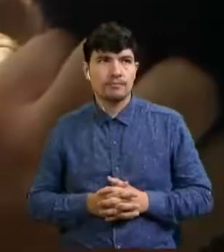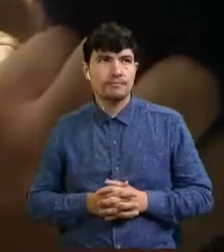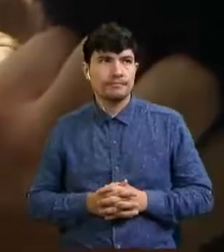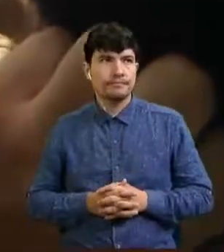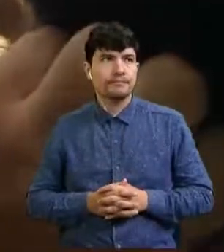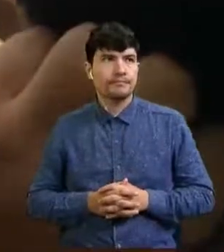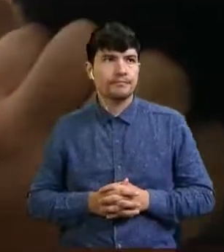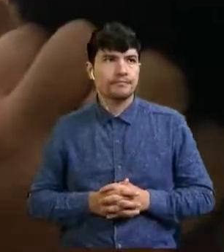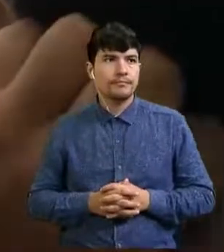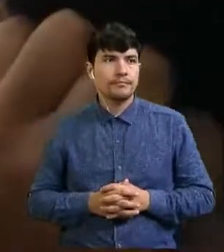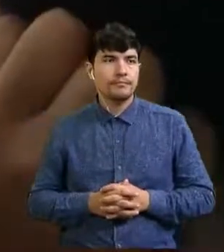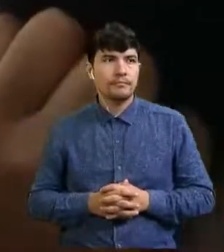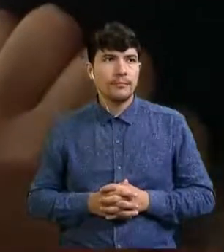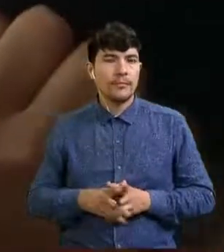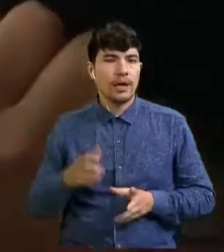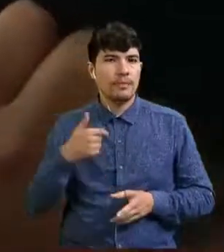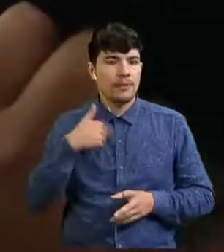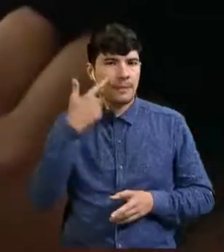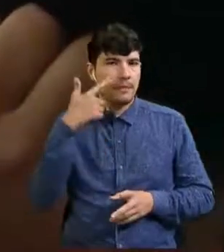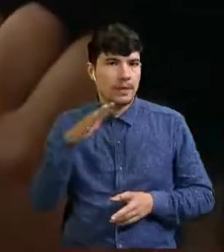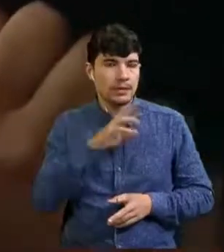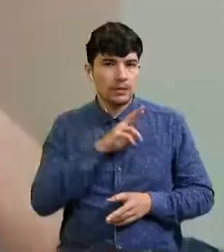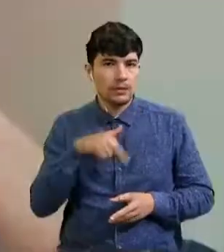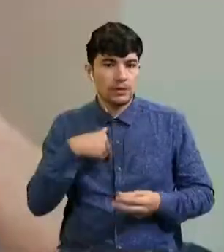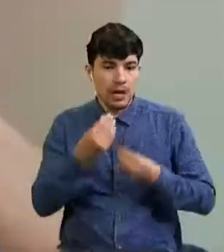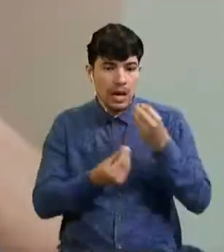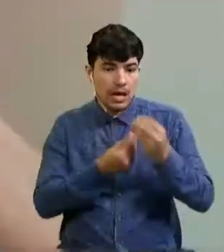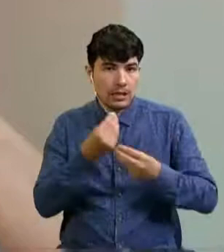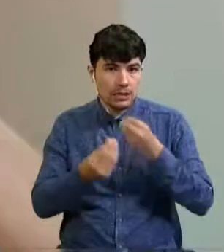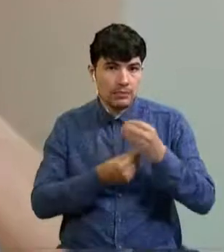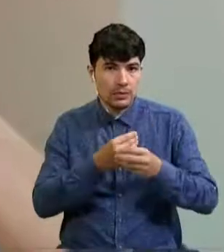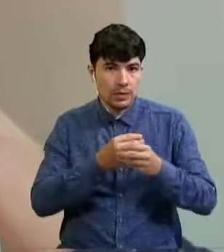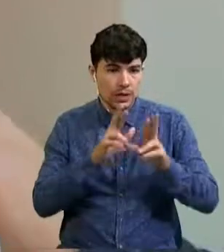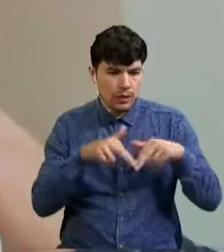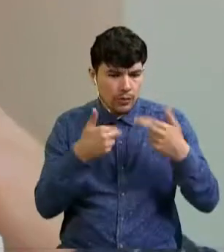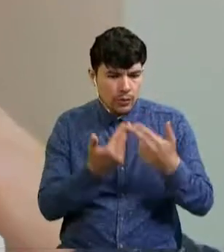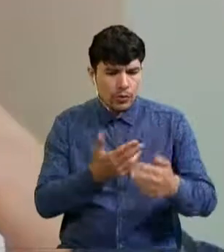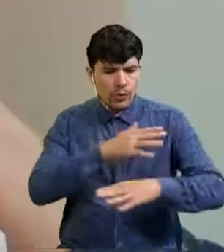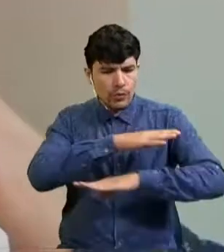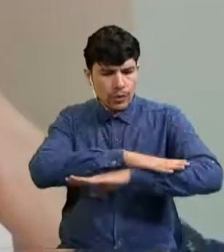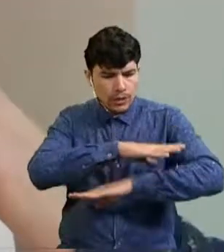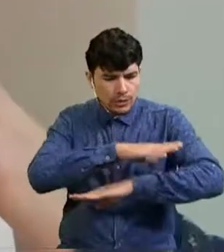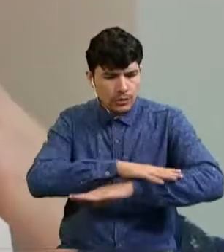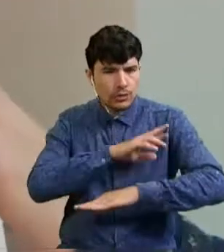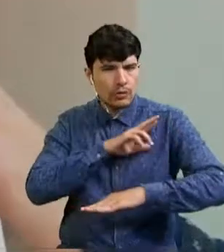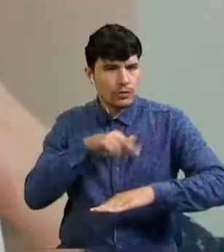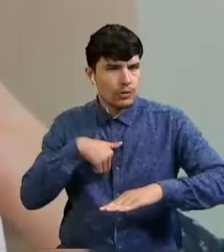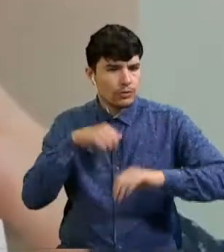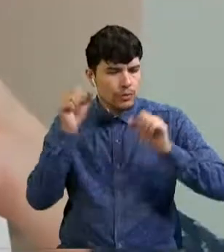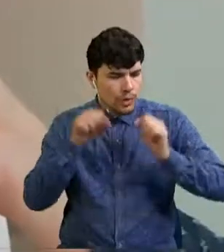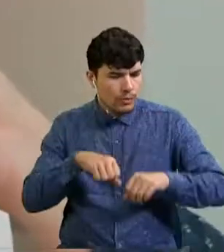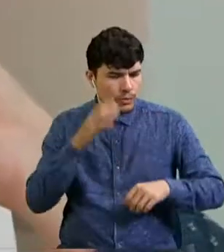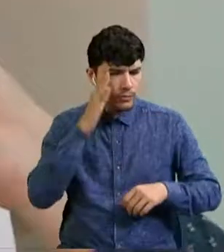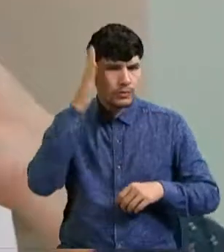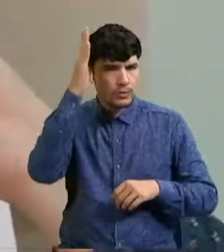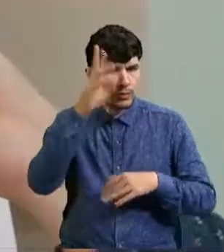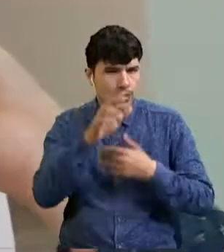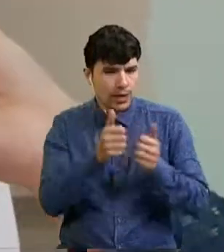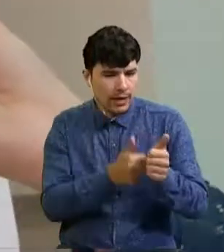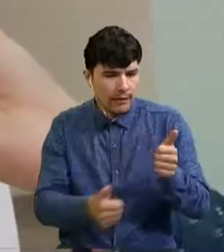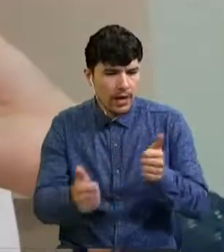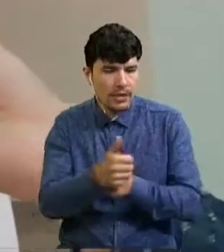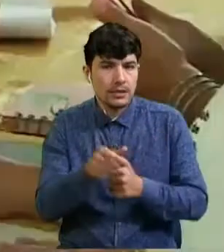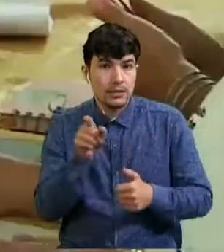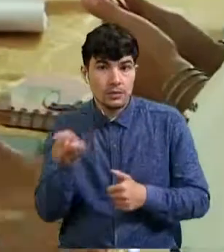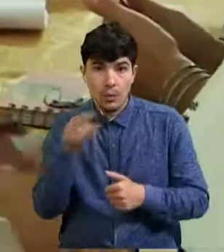me parece que si hacemos este ejercicio juiciosos creemos que podemos tener unos avances significativos hay una disposición del